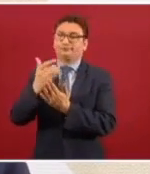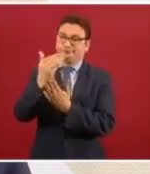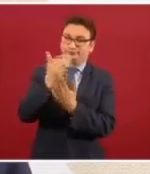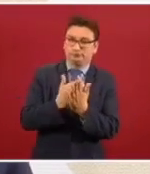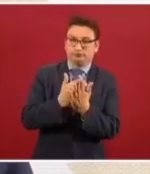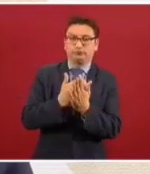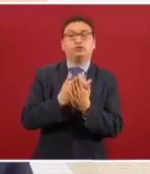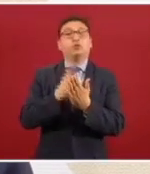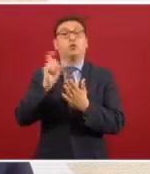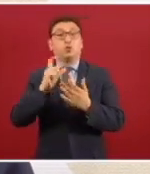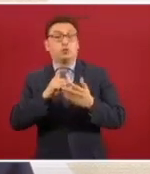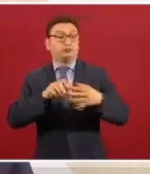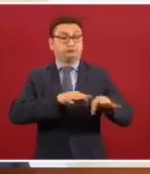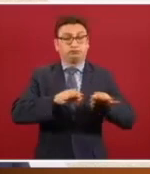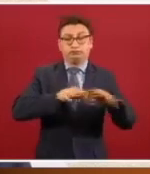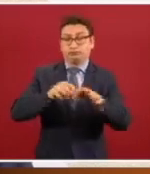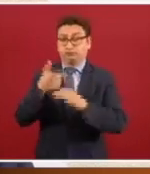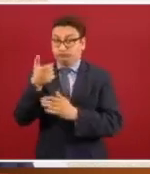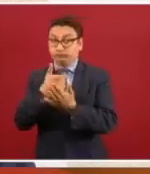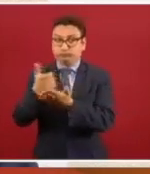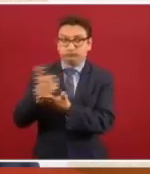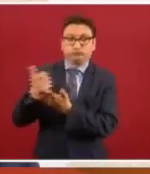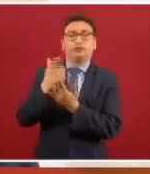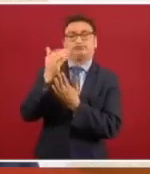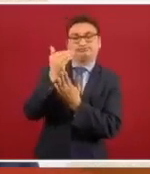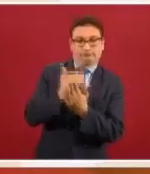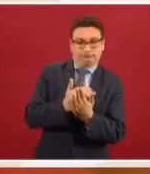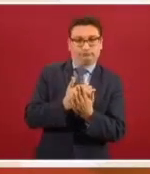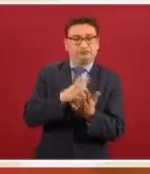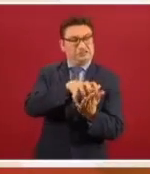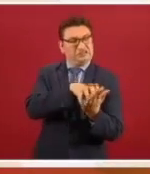operación y se ahorrará más